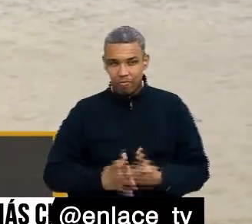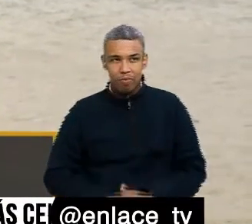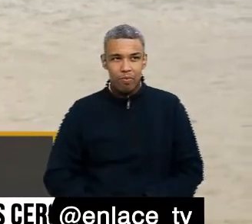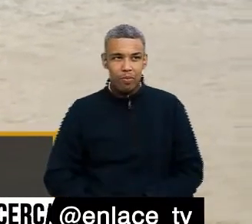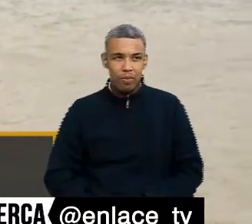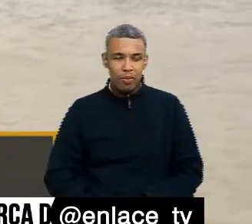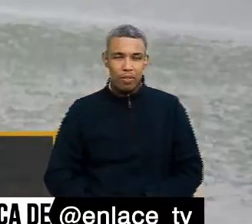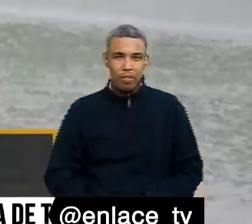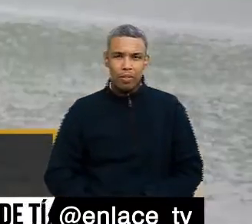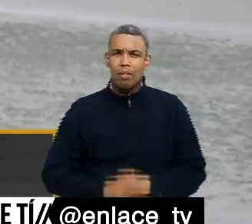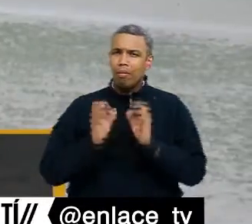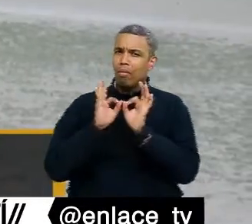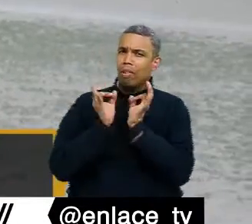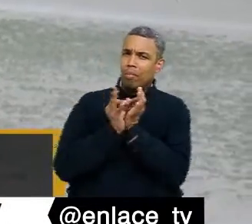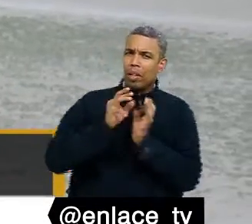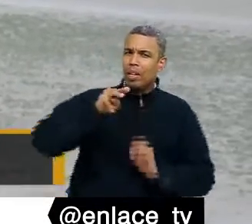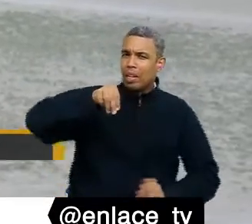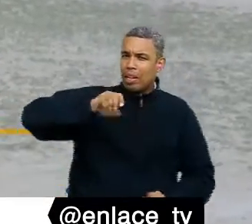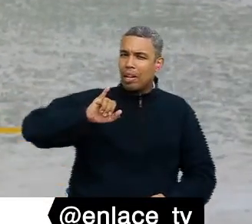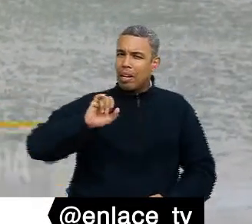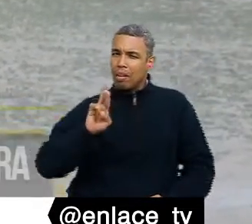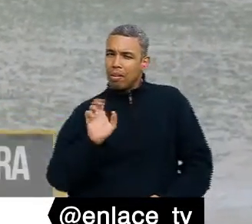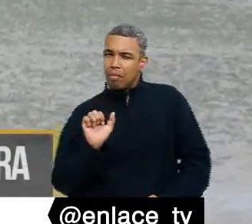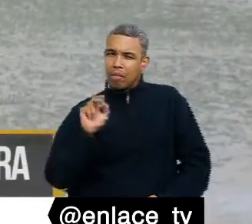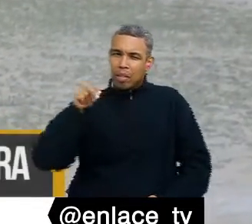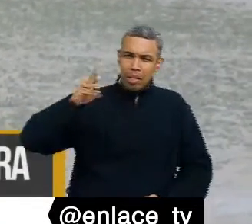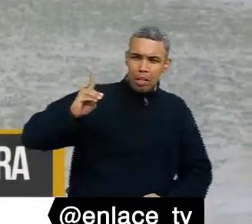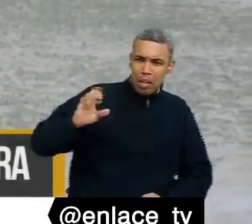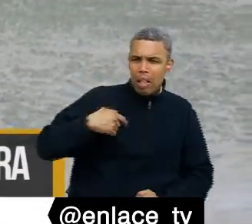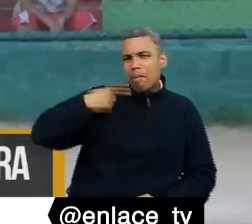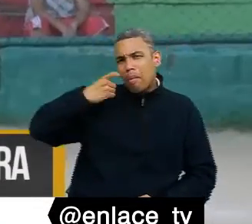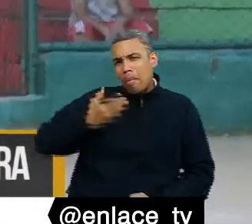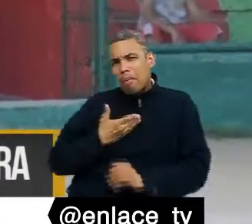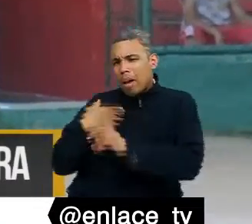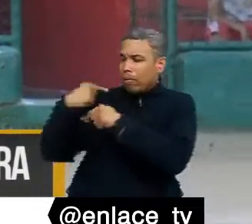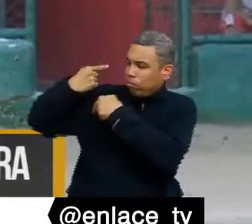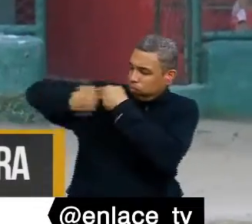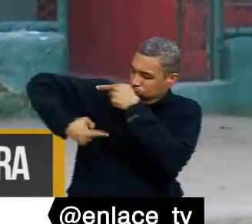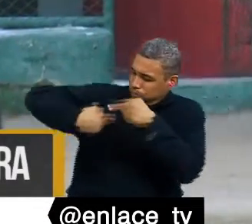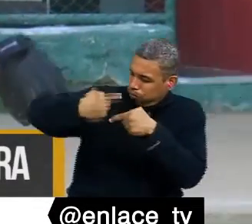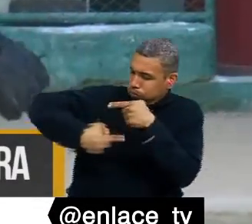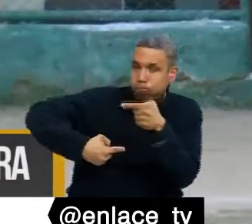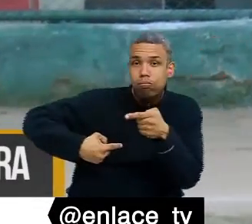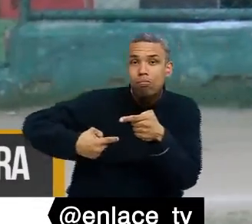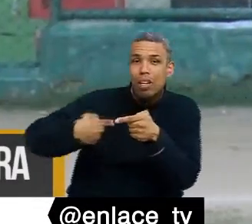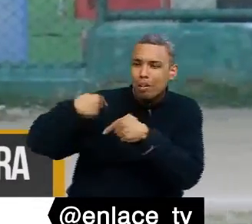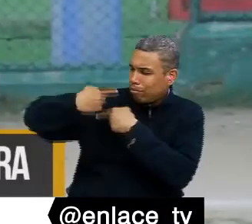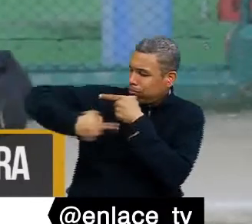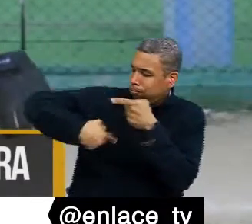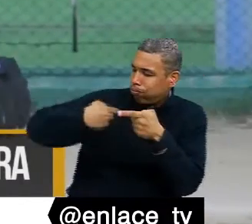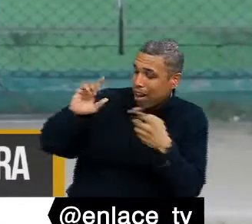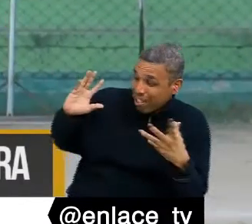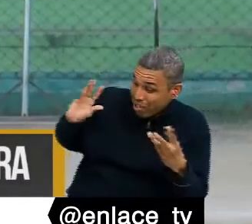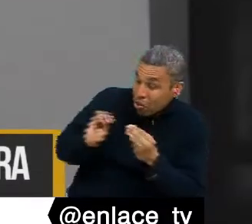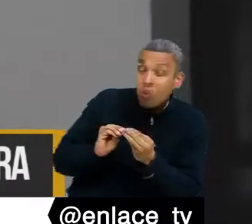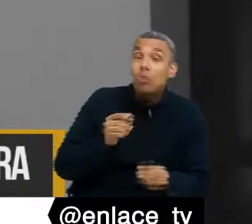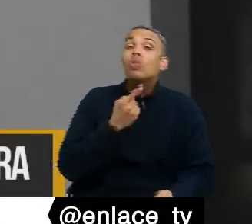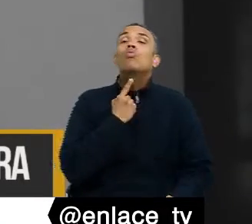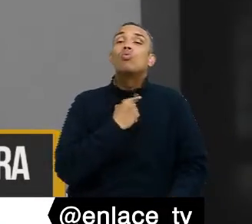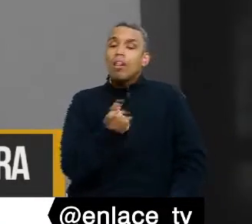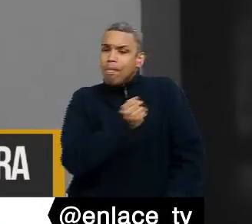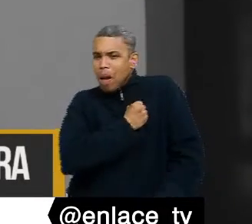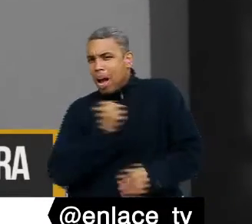familia Miranda sigue de generación en generación, padre, hijos y nietos. Y hoy Claudia Miranda es la más feliz de que sea